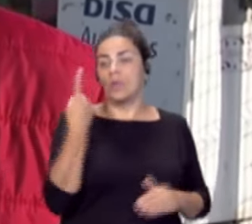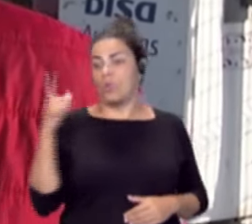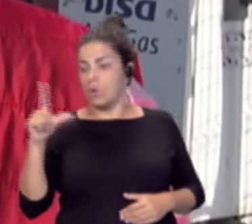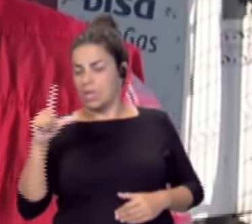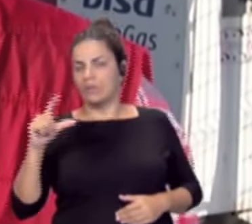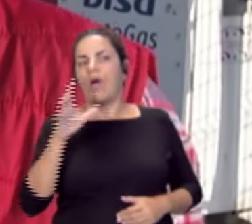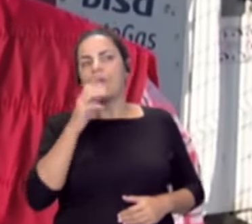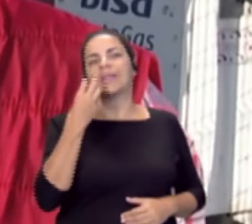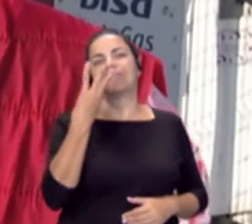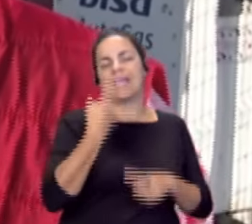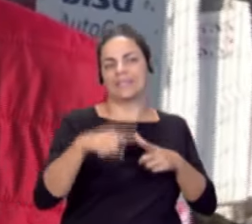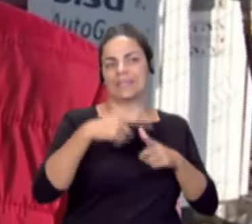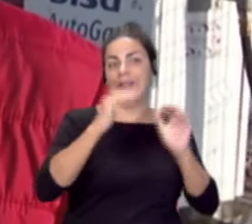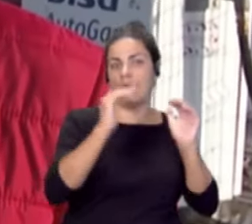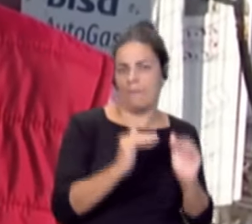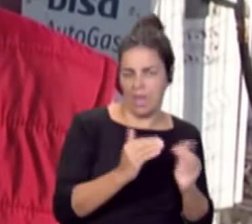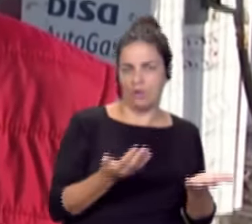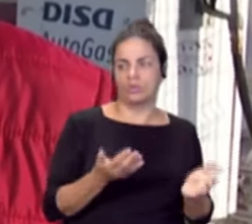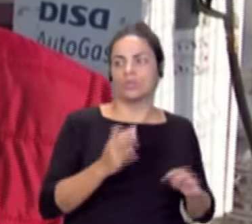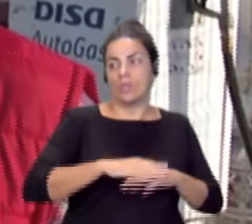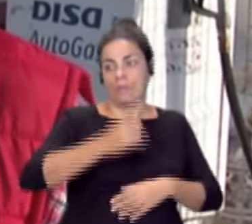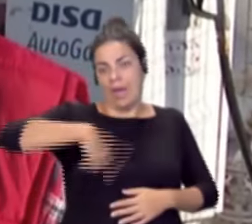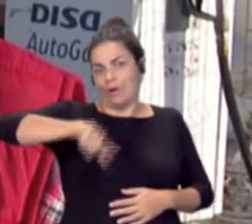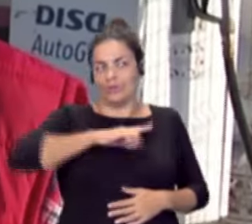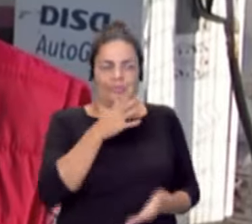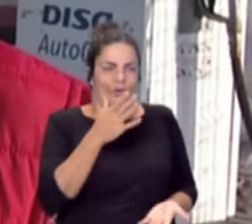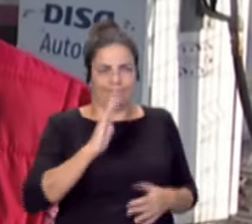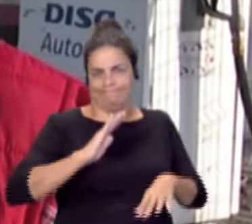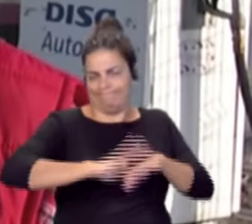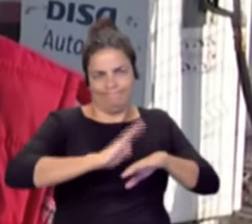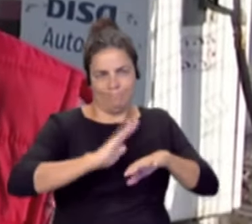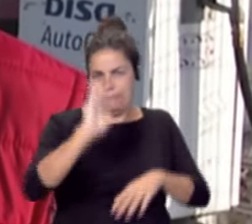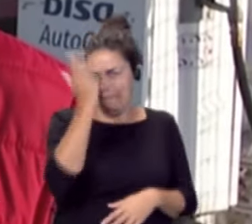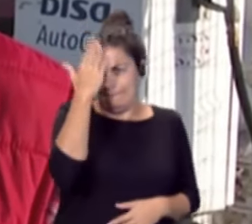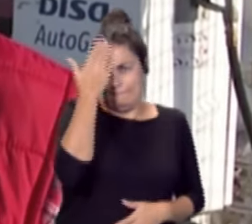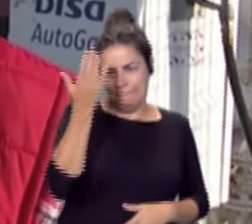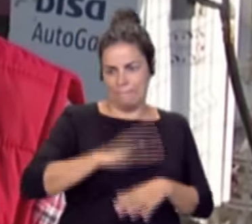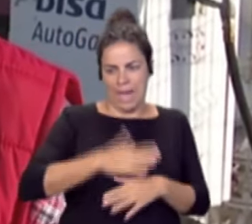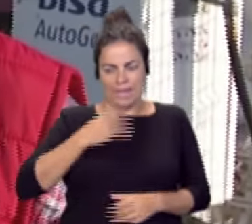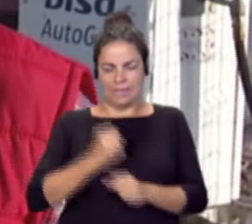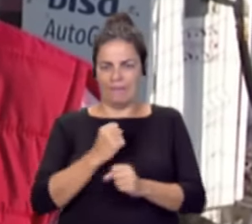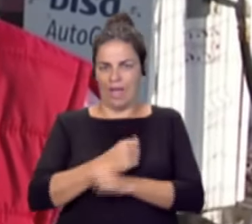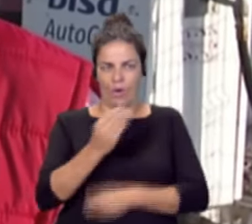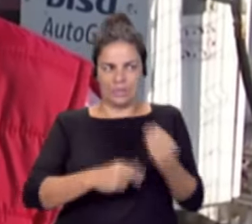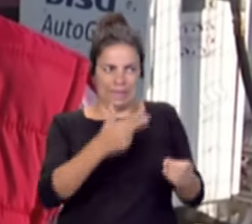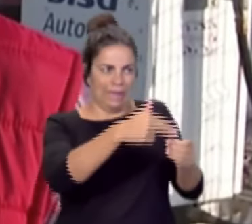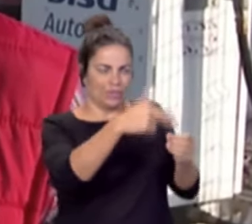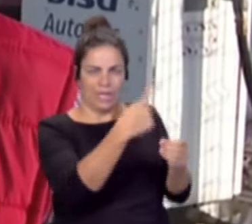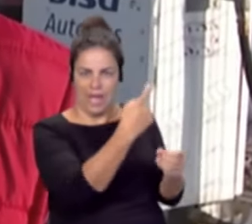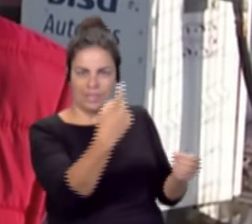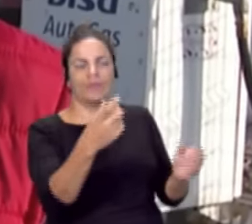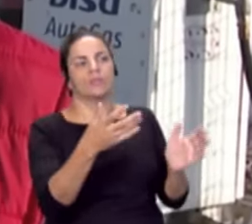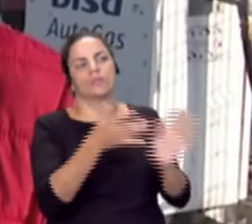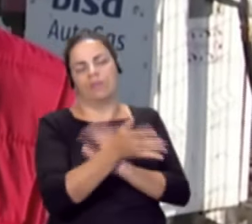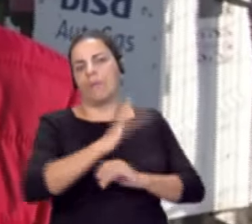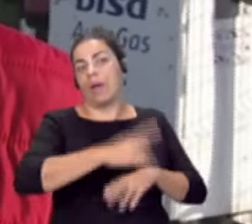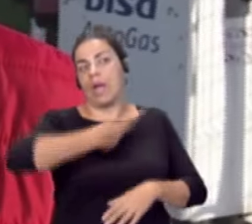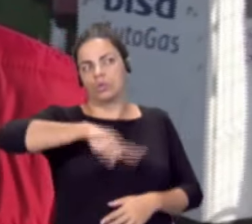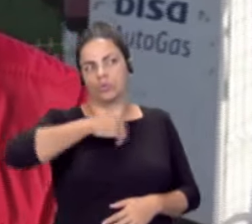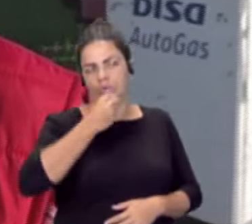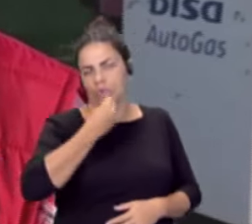combustible y, por supuesto, para nosotros, que es nuestra materia prima de cada día para ejercer nuestra profesión, pues es estupendo. Hay